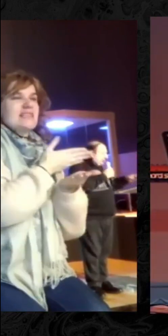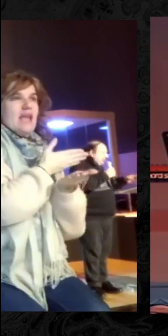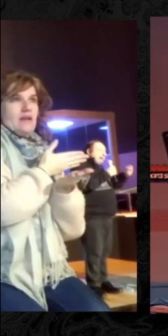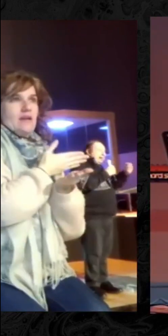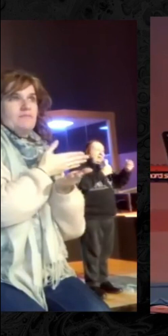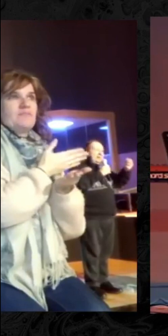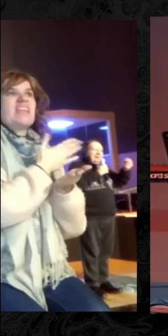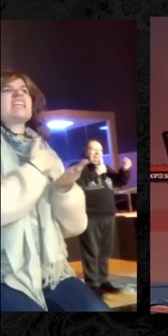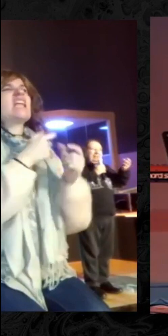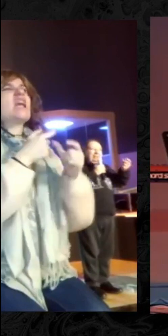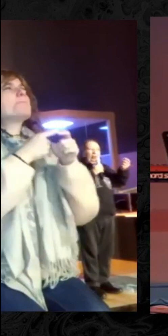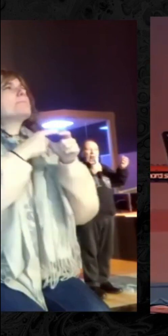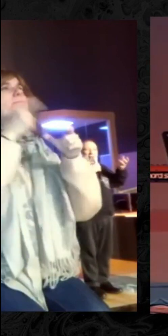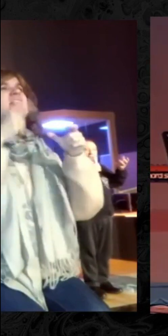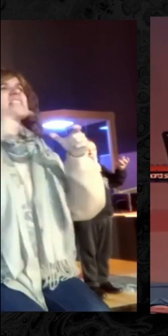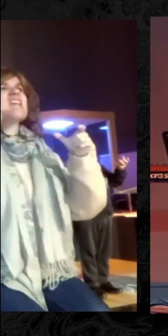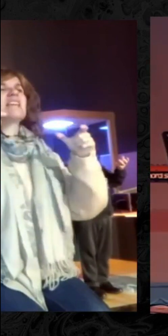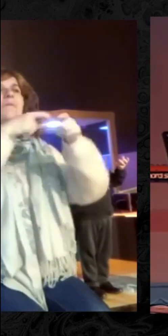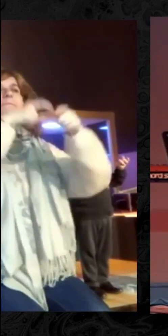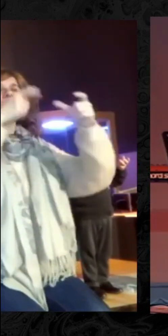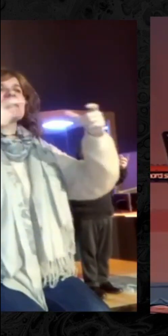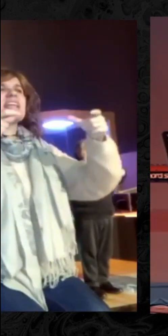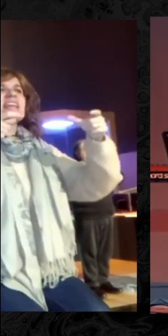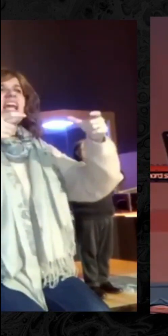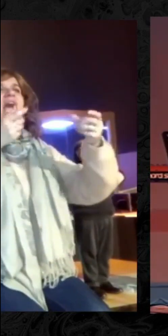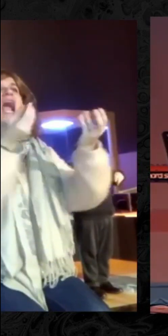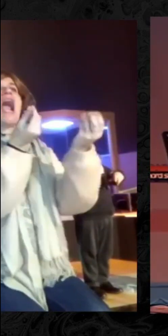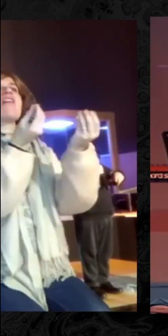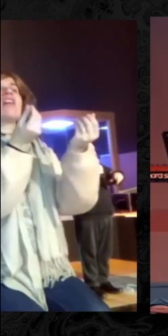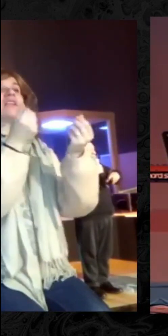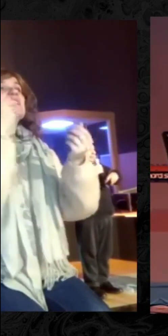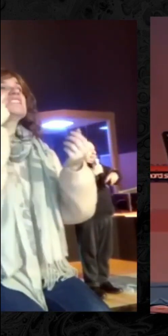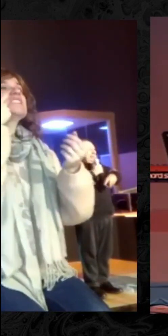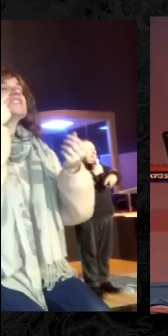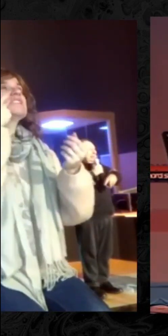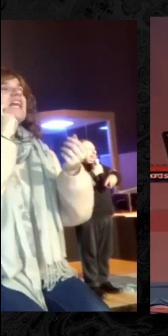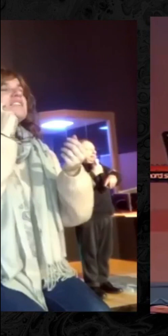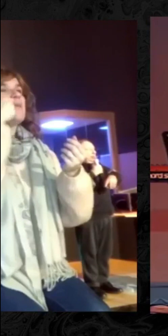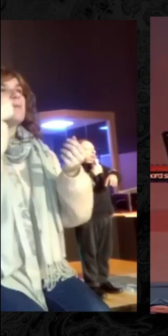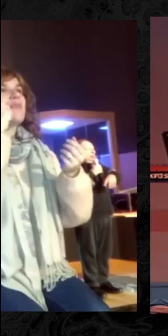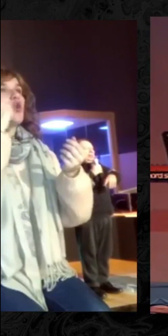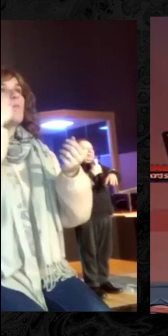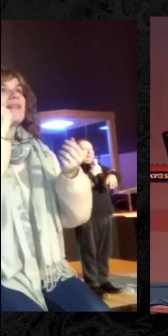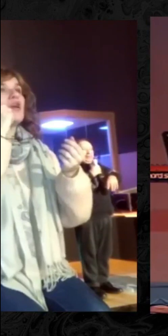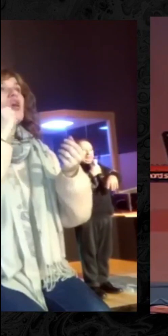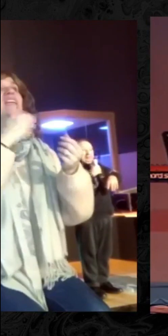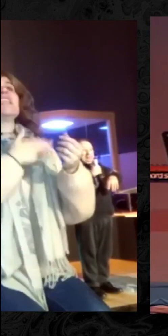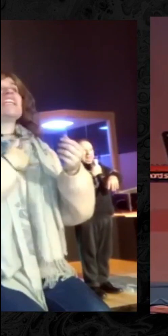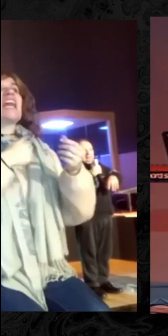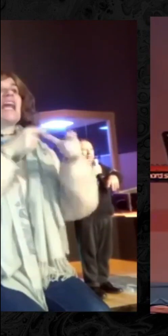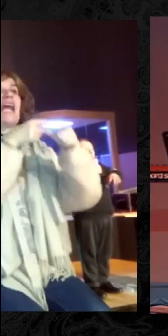el físico el Sánchez quiere sacar una moneda digital